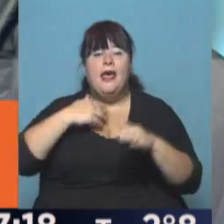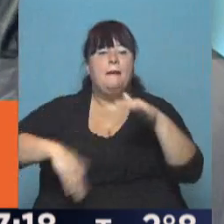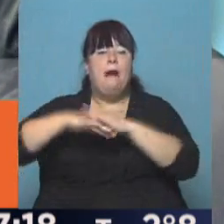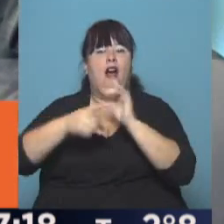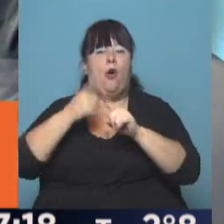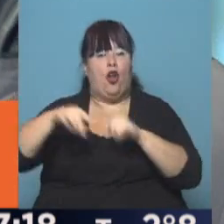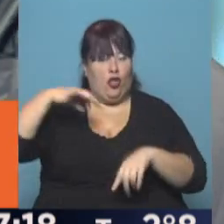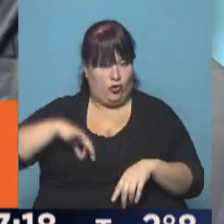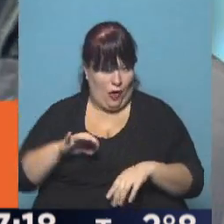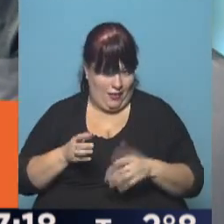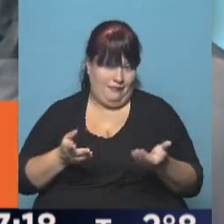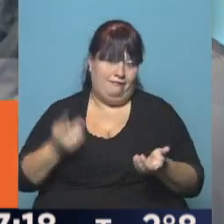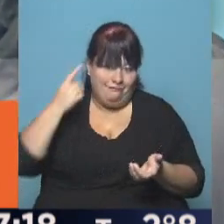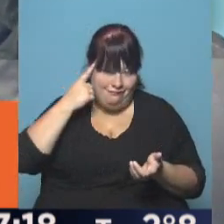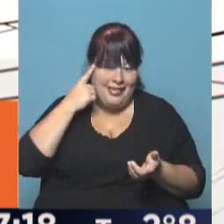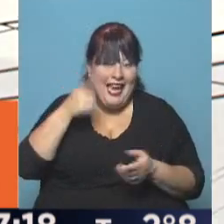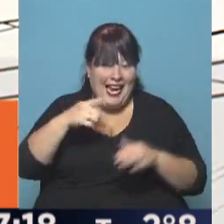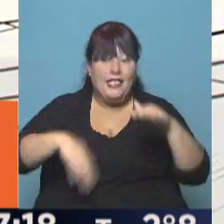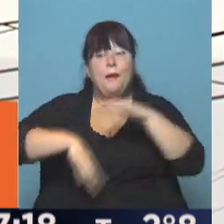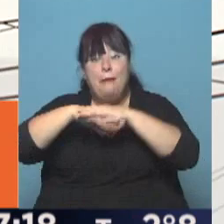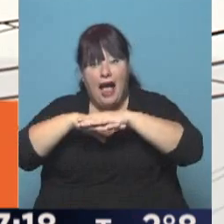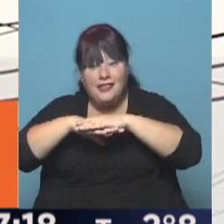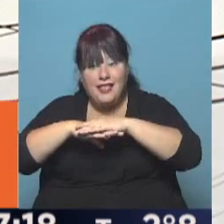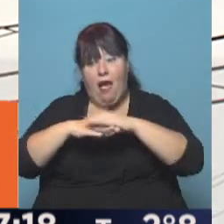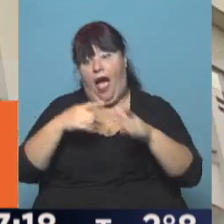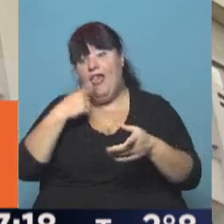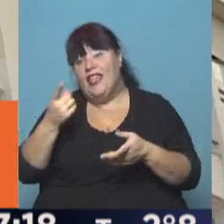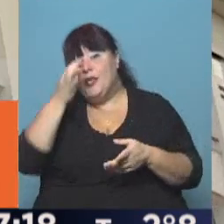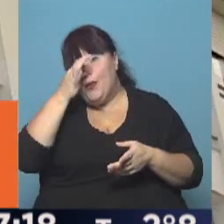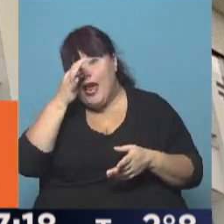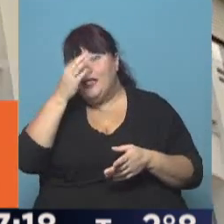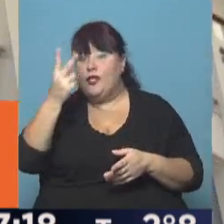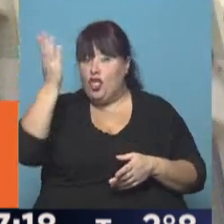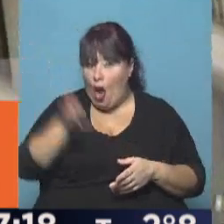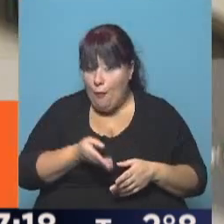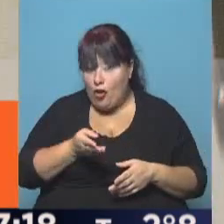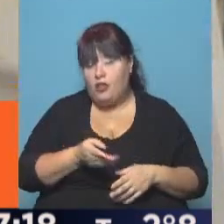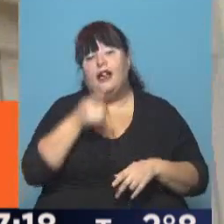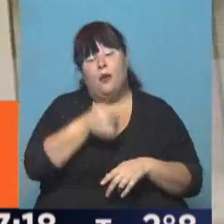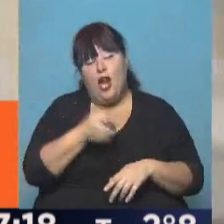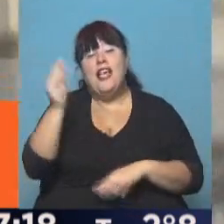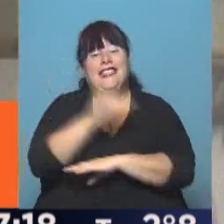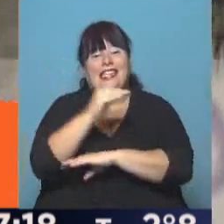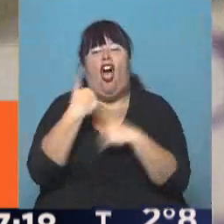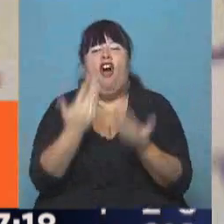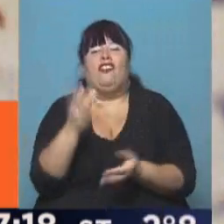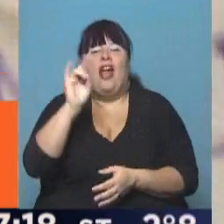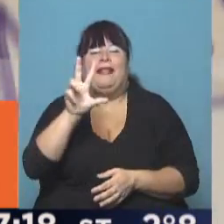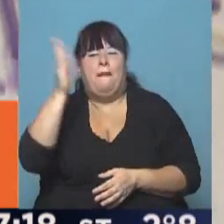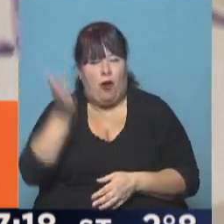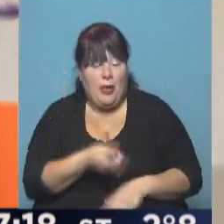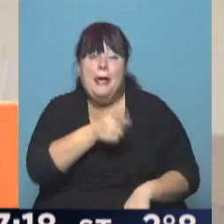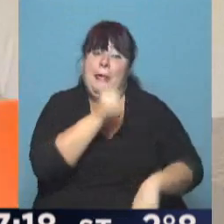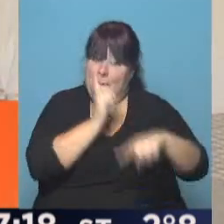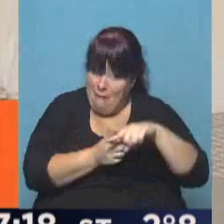las paritarias, ¿no? Y tengamos en cuenta que esos techos hablaban de un 20, 22%, bueno, en Santa Cruz se ofreció un 3%, pero sumado